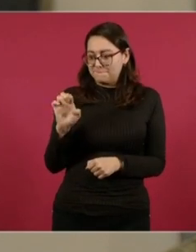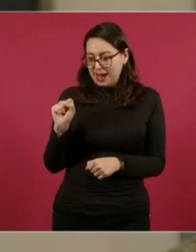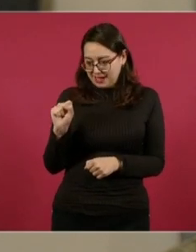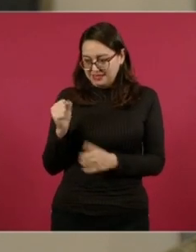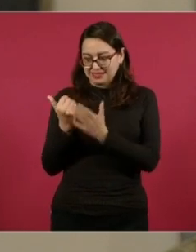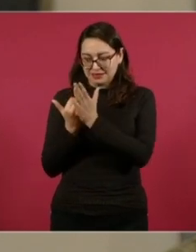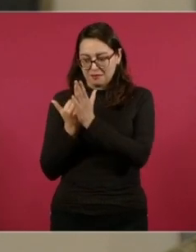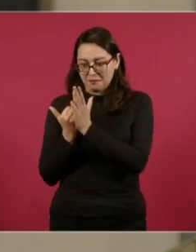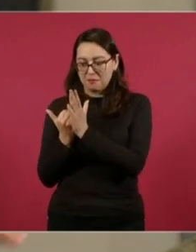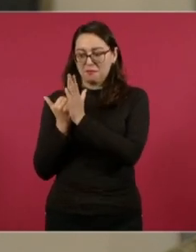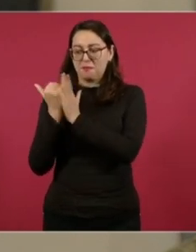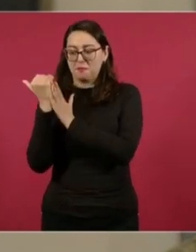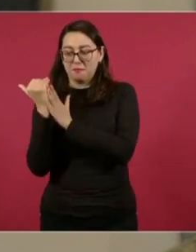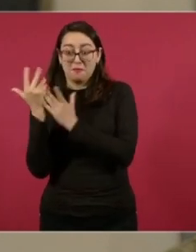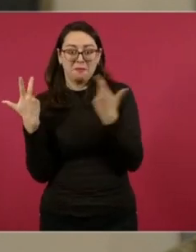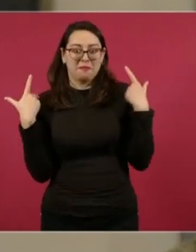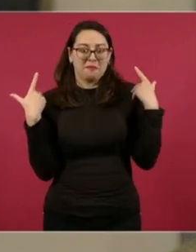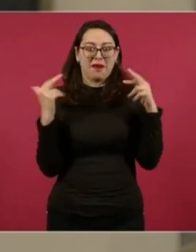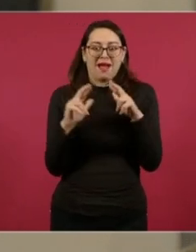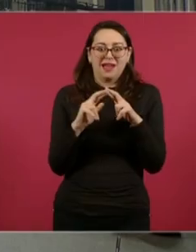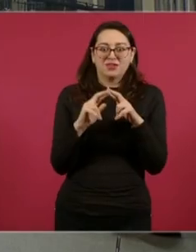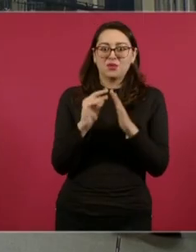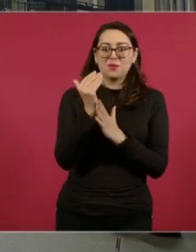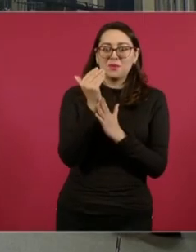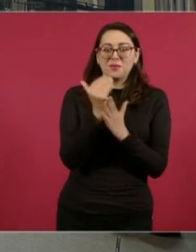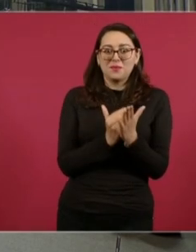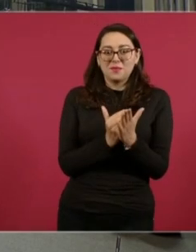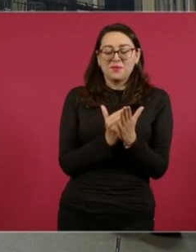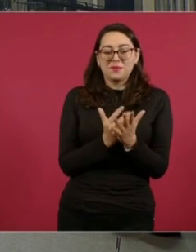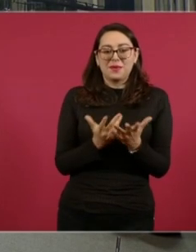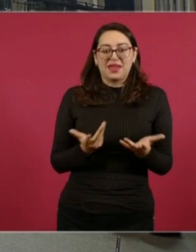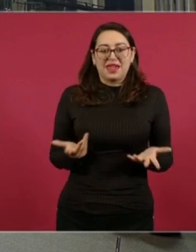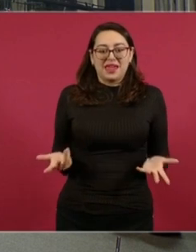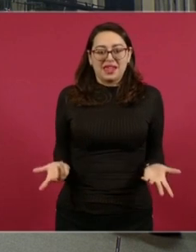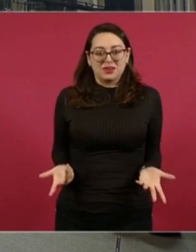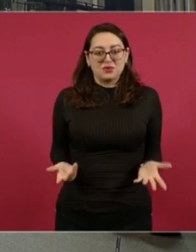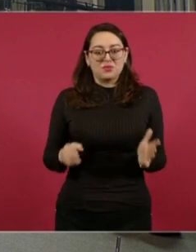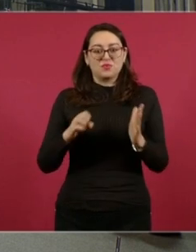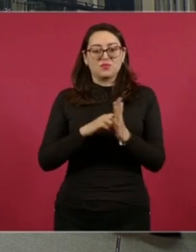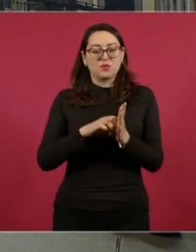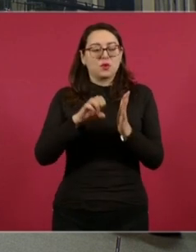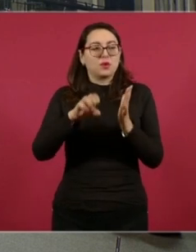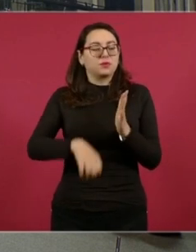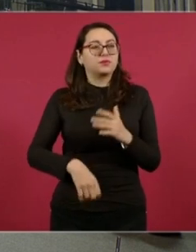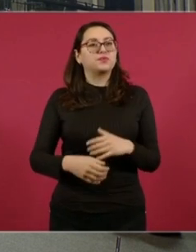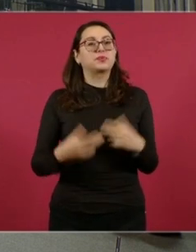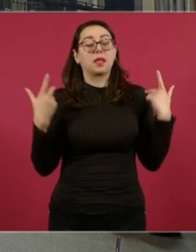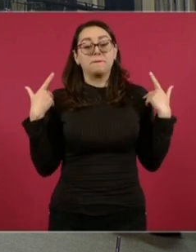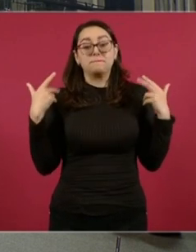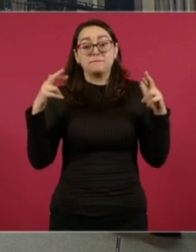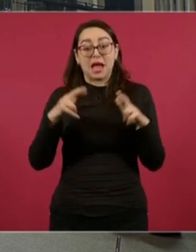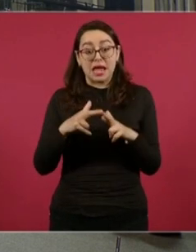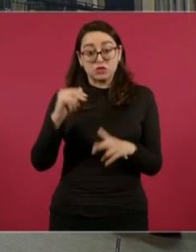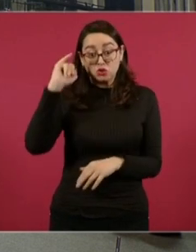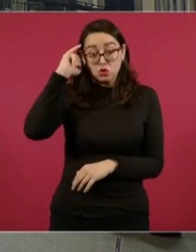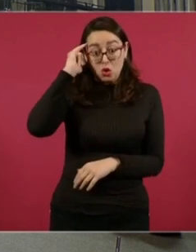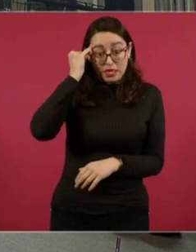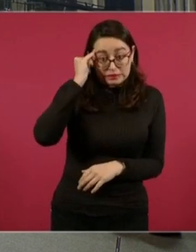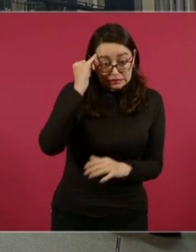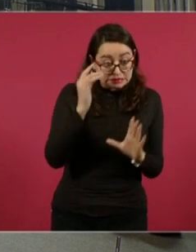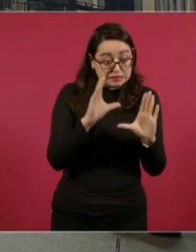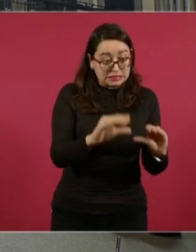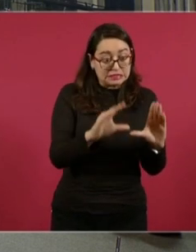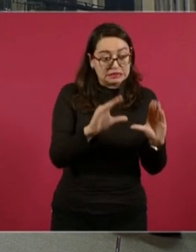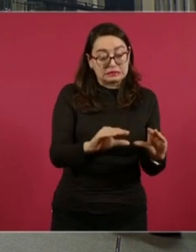gana, un maestro, por ejemplo, de educación indígena, ¿no?, que gana 6.300, 6.400,